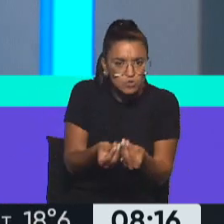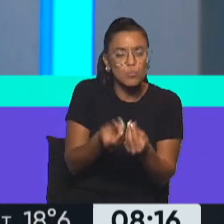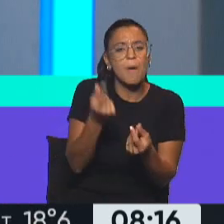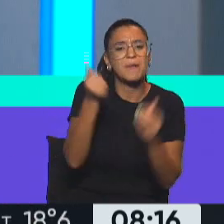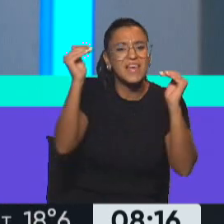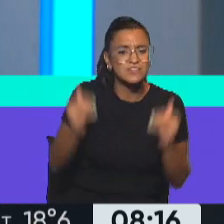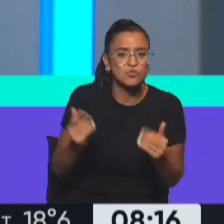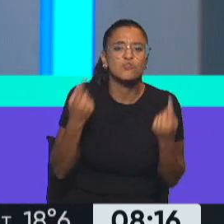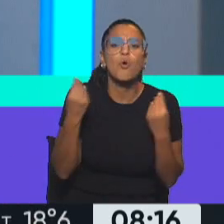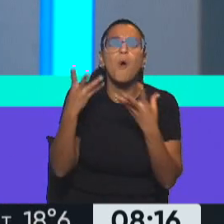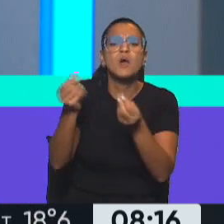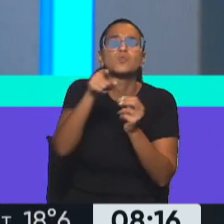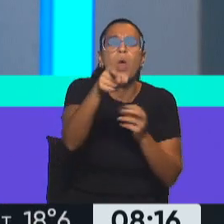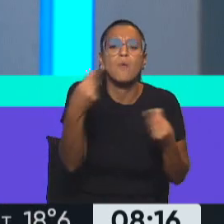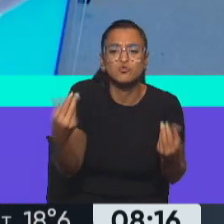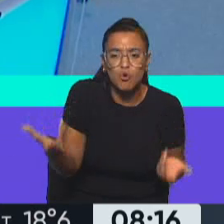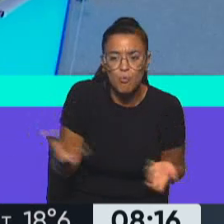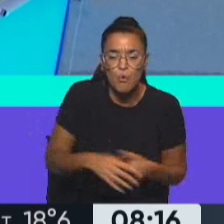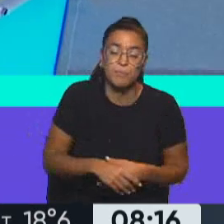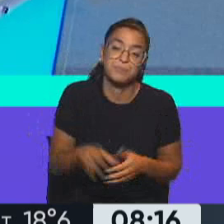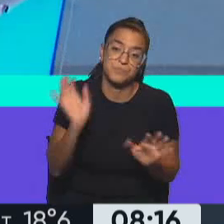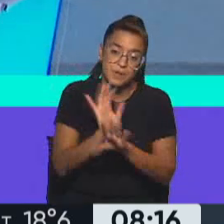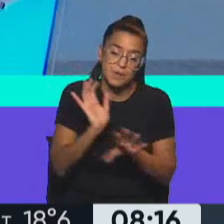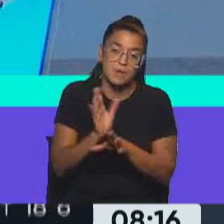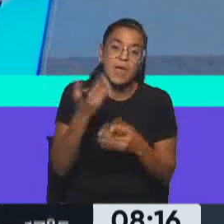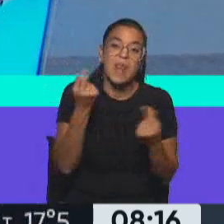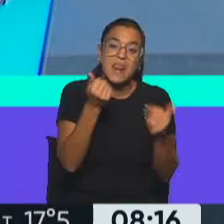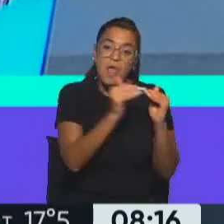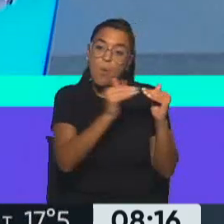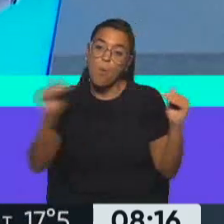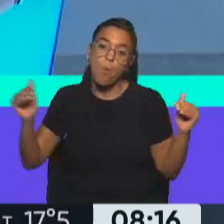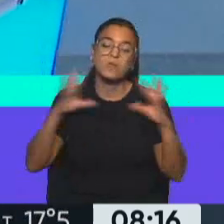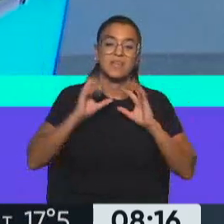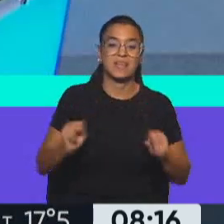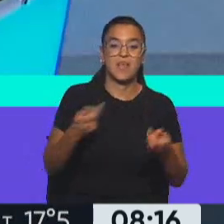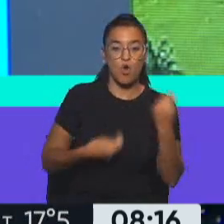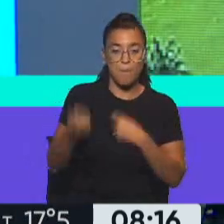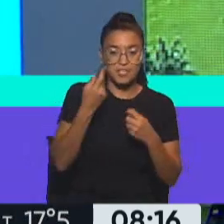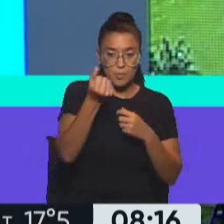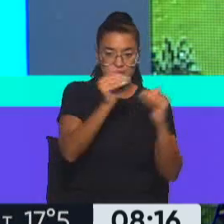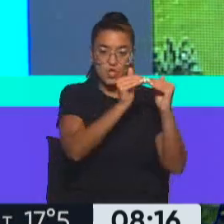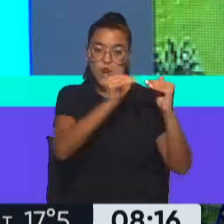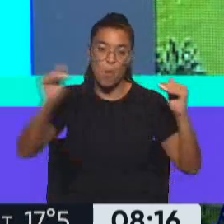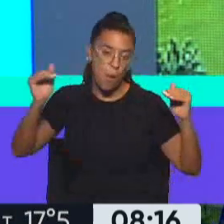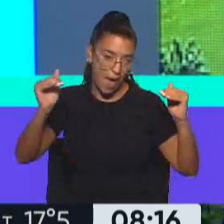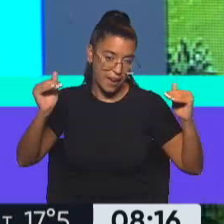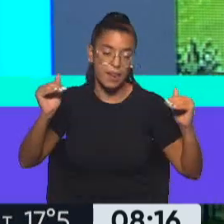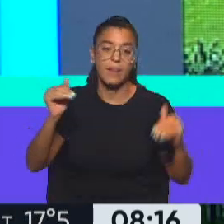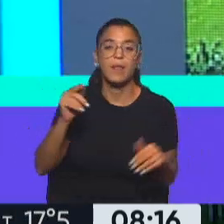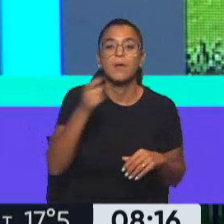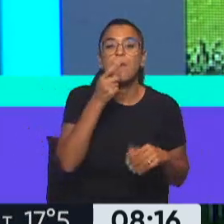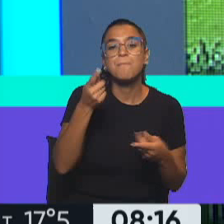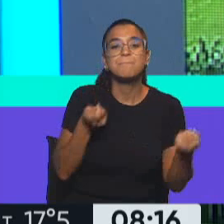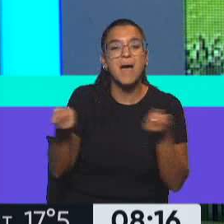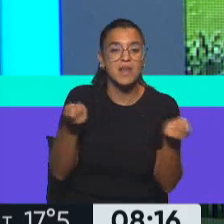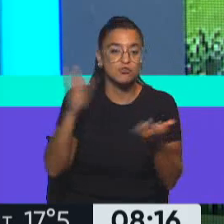precios, ¿cómo te ayuda a vos eso? Teóricamente regularía el precio de la Secretaría de Comercio porque tendría el